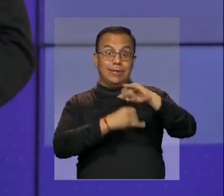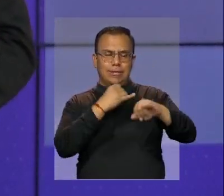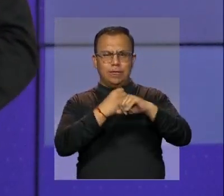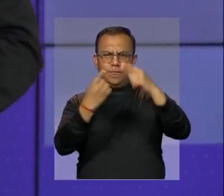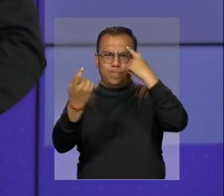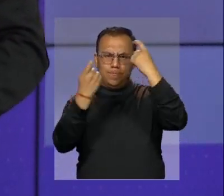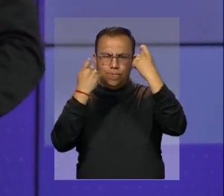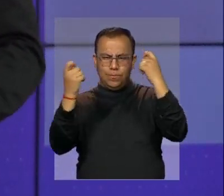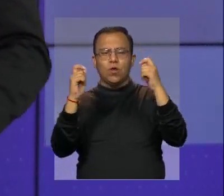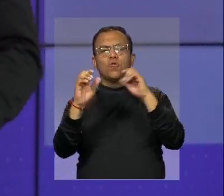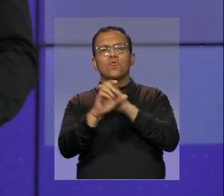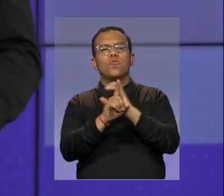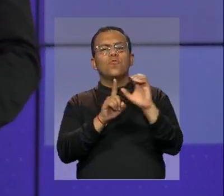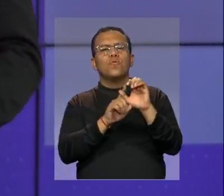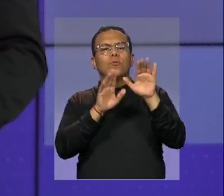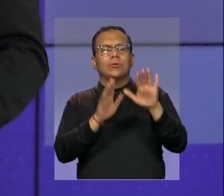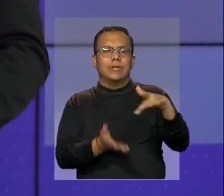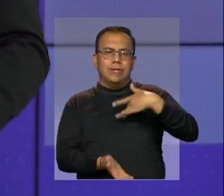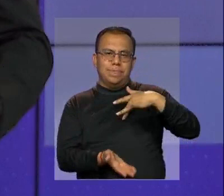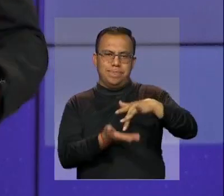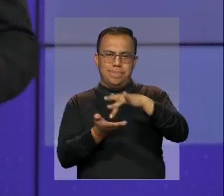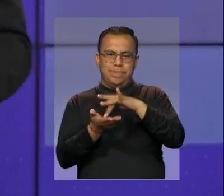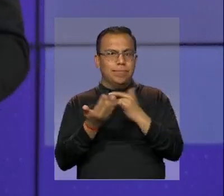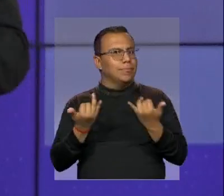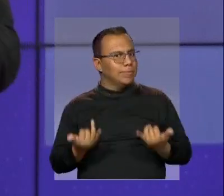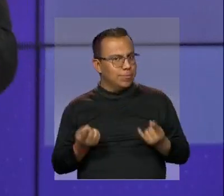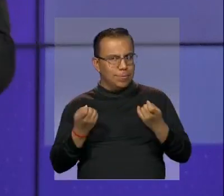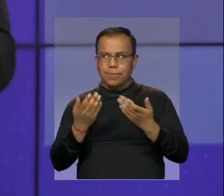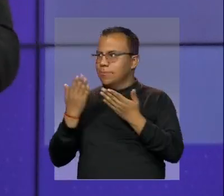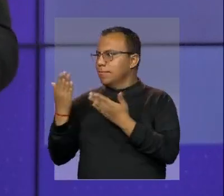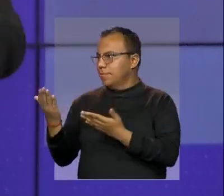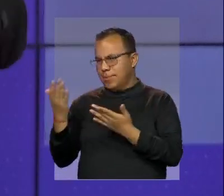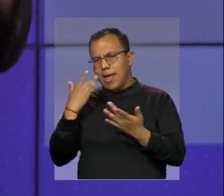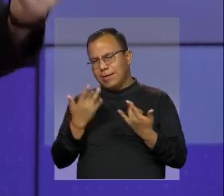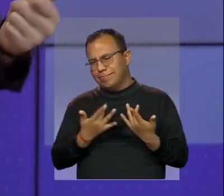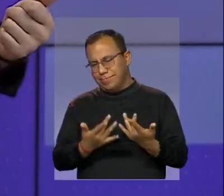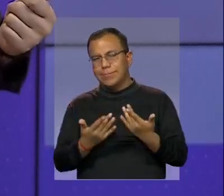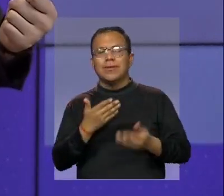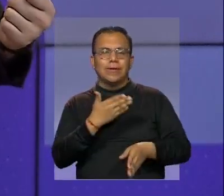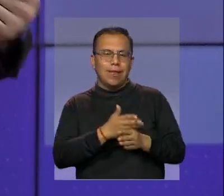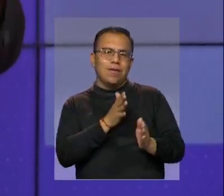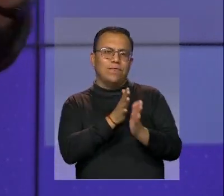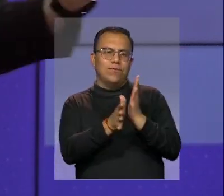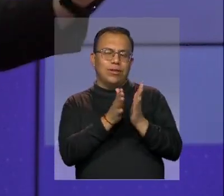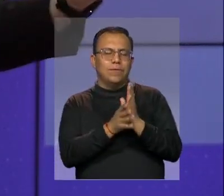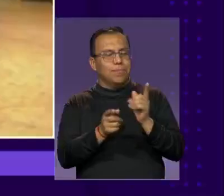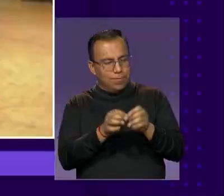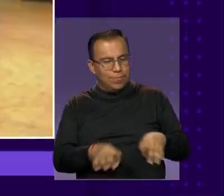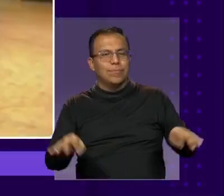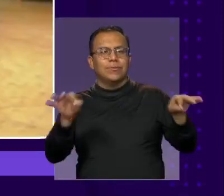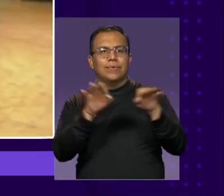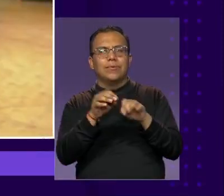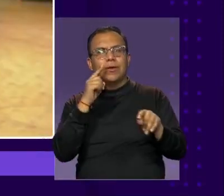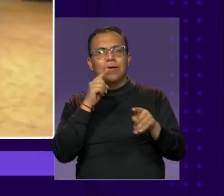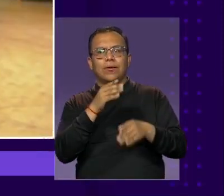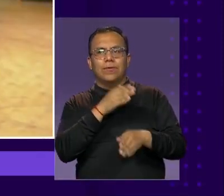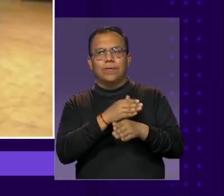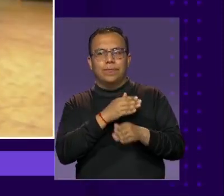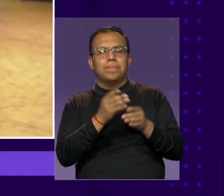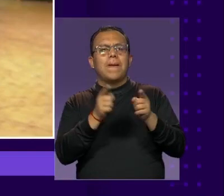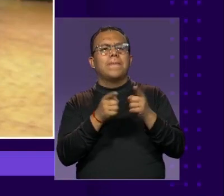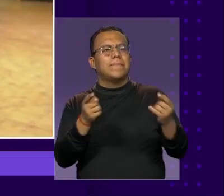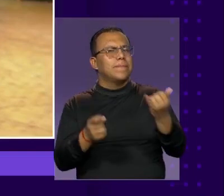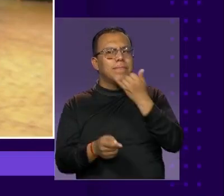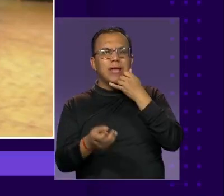Estrategias Culturales para la Participación Ciudadana. Ahora sí, Carol, que la hicimos esperar un poquito por esa información importante, pero ya vamos a darle paso para que